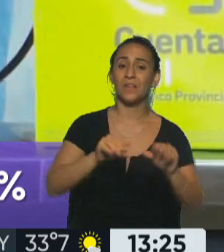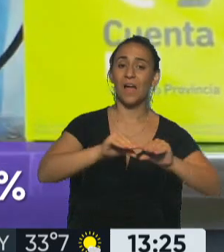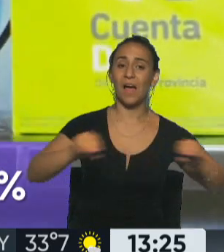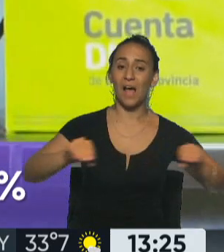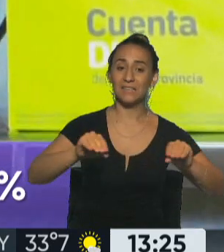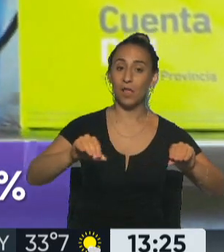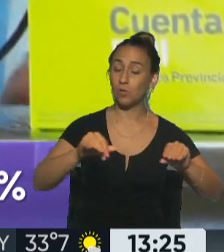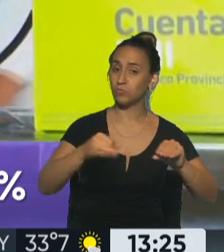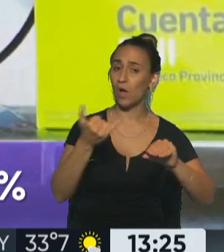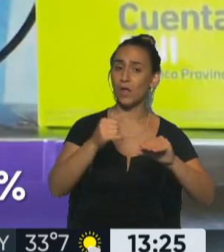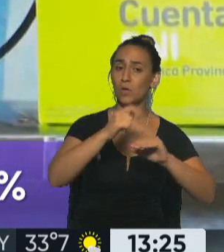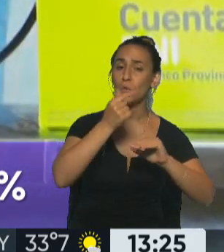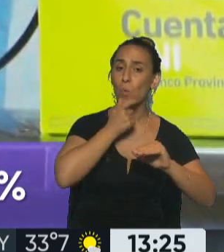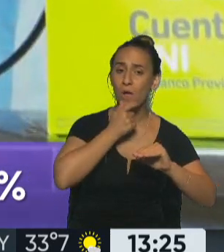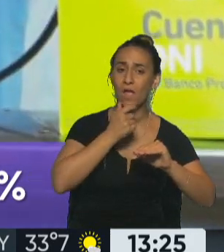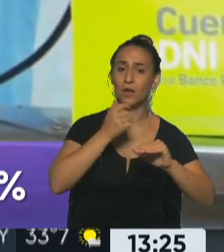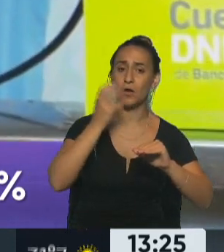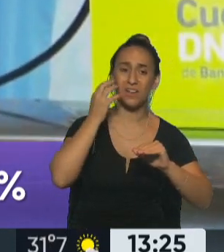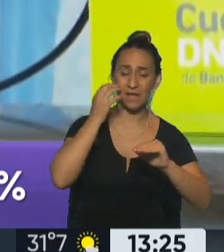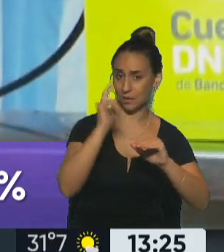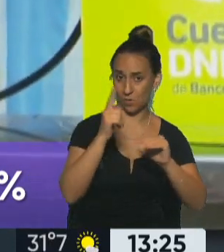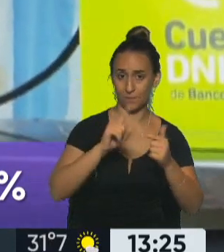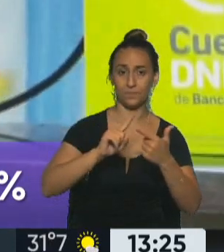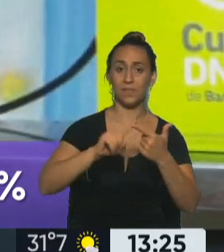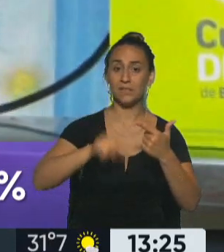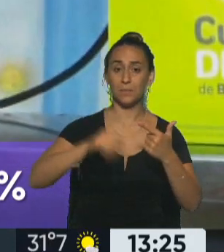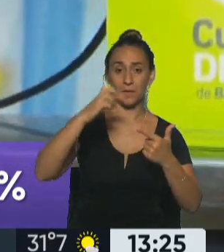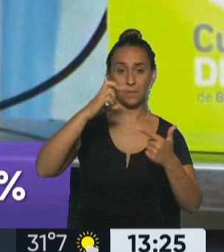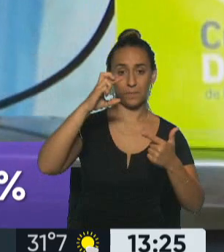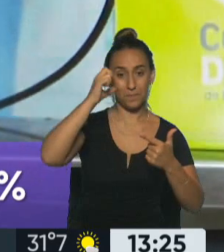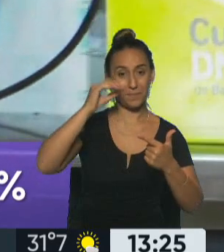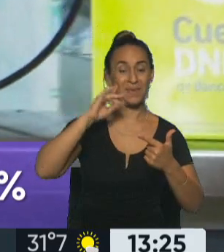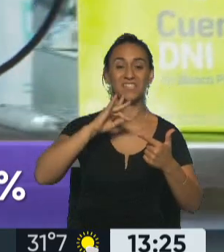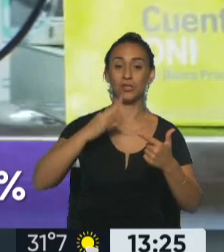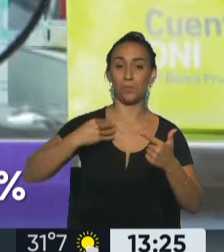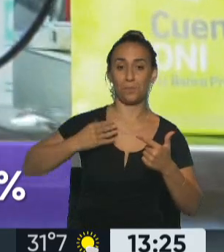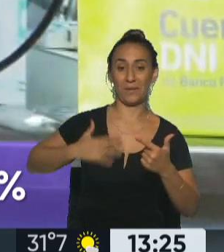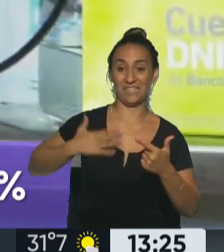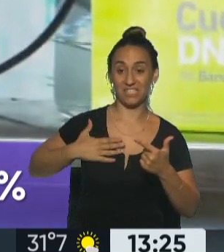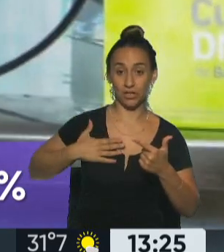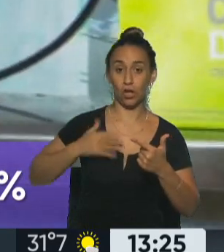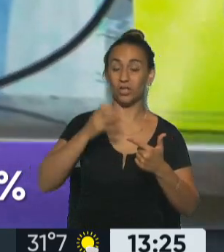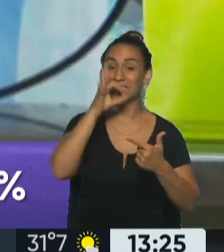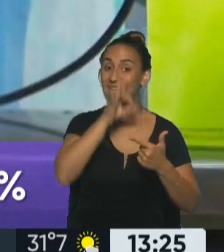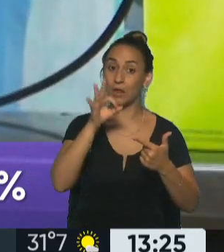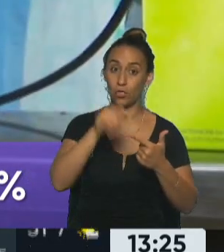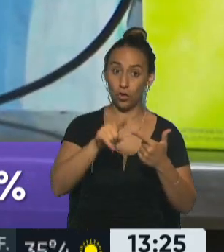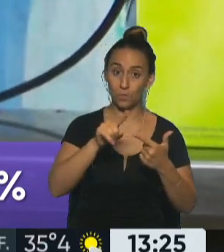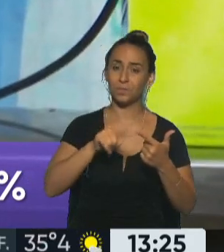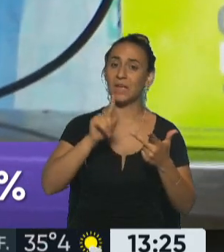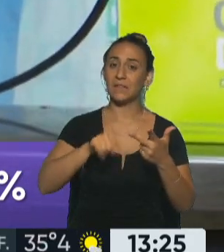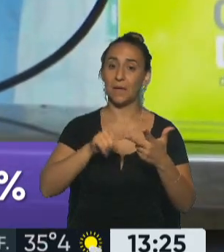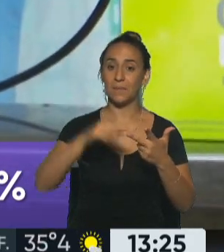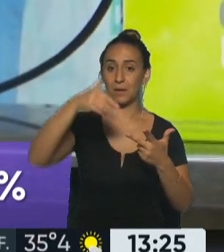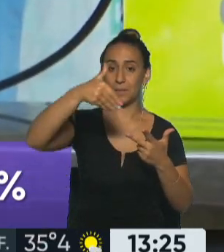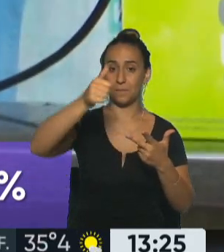tiene grasa después tenemos pechito de cerdo 1 kil que también también es rendidor después tenés